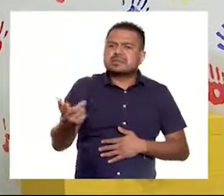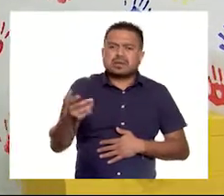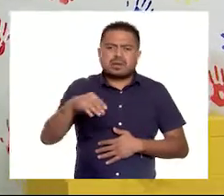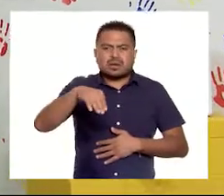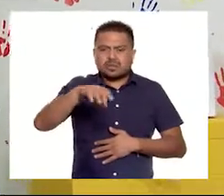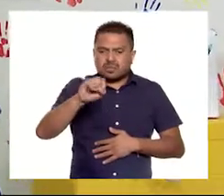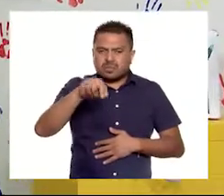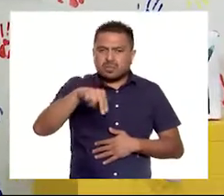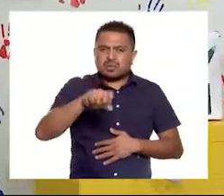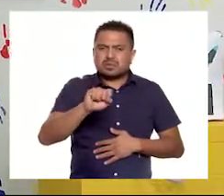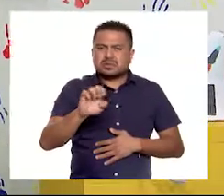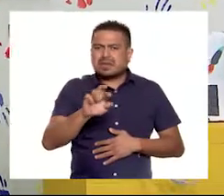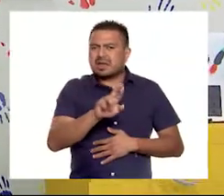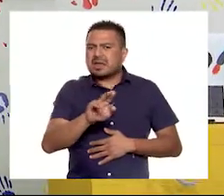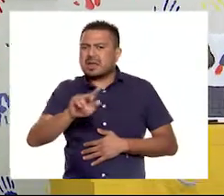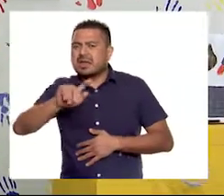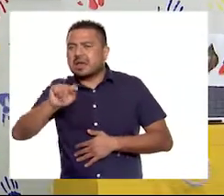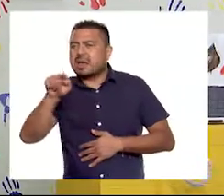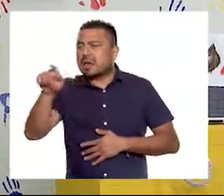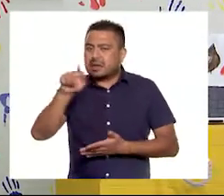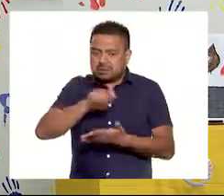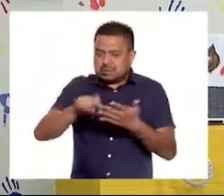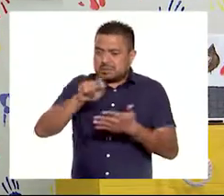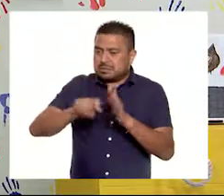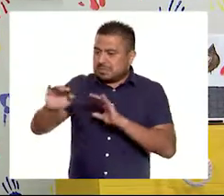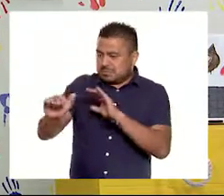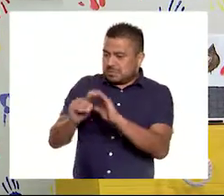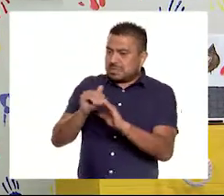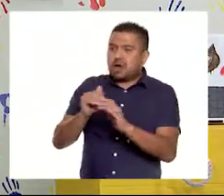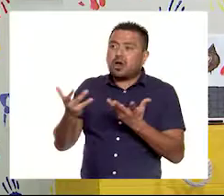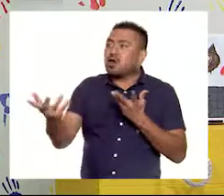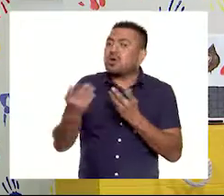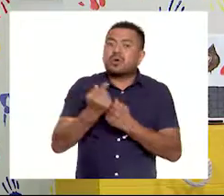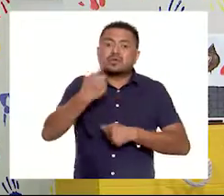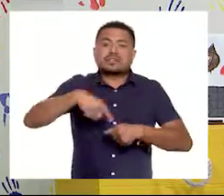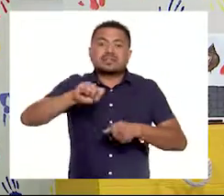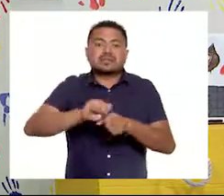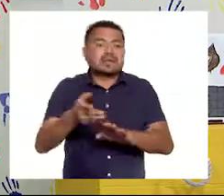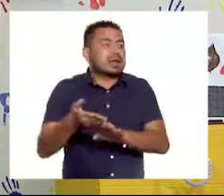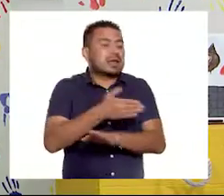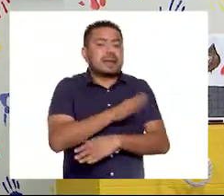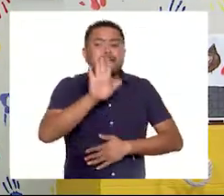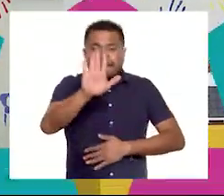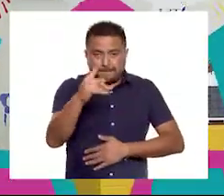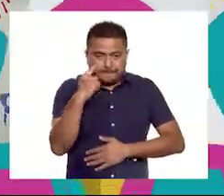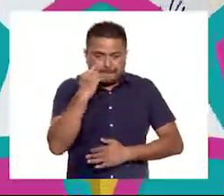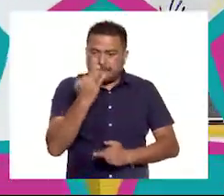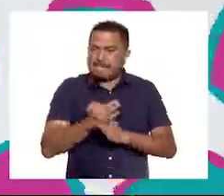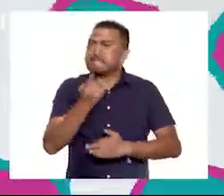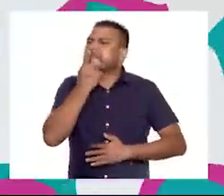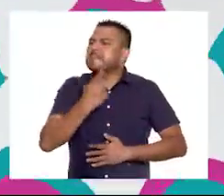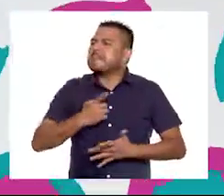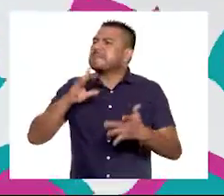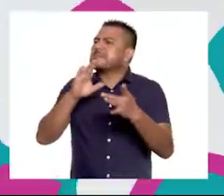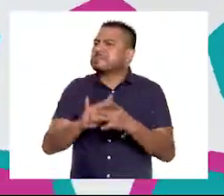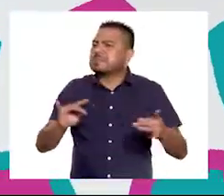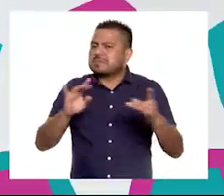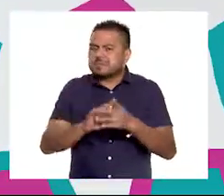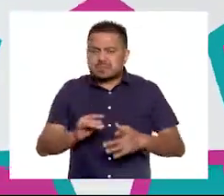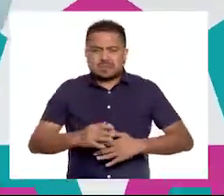de Montserrat, de nuestra amiga. Ella nos escribió también y estuvo con nosotros la semana pasada. Mira, vamos a ver lo que nos dice.